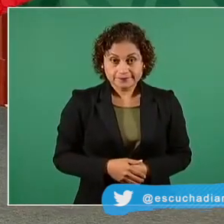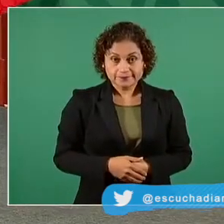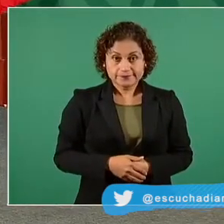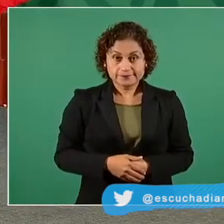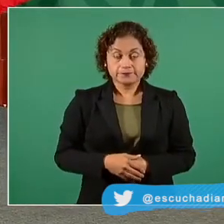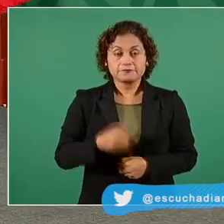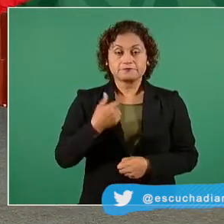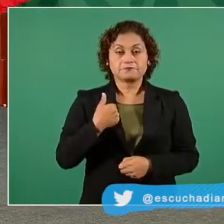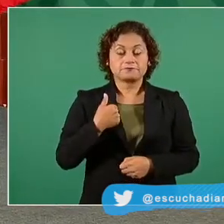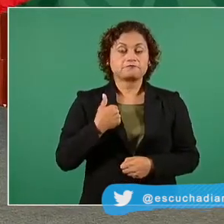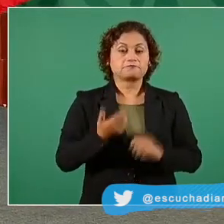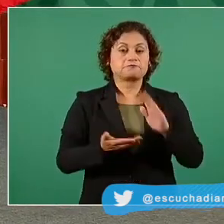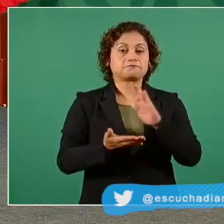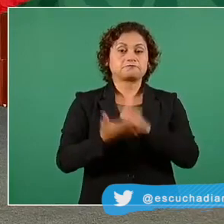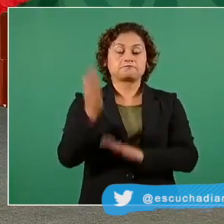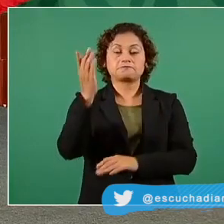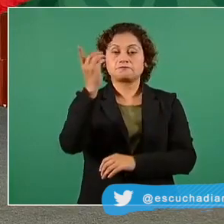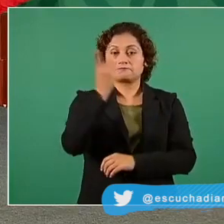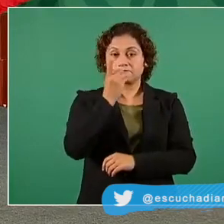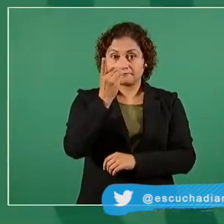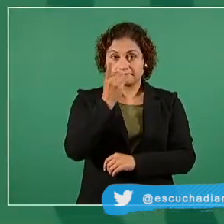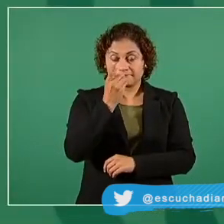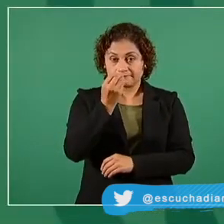Voy a desayunar con el